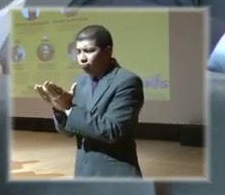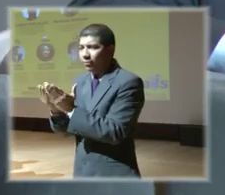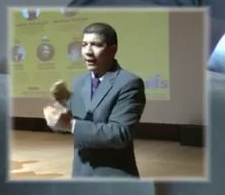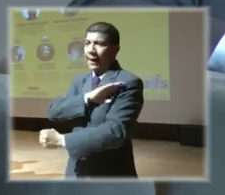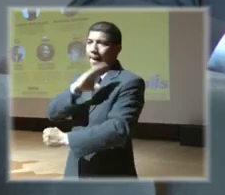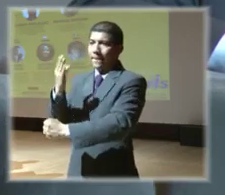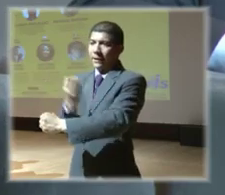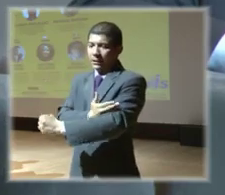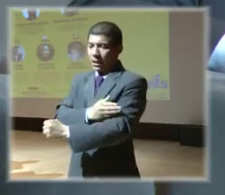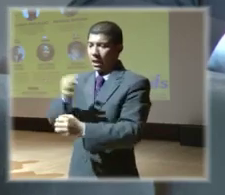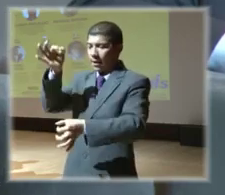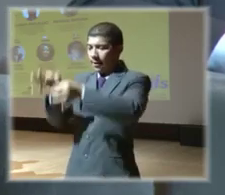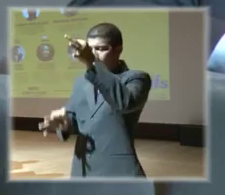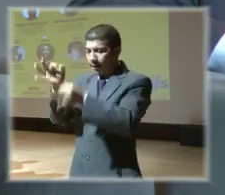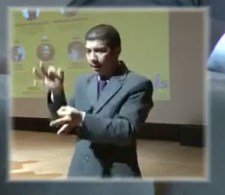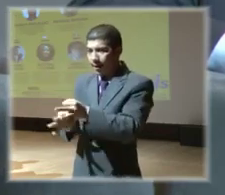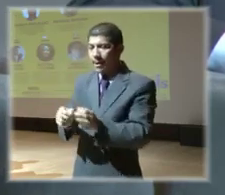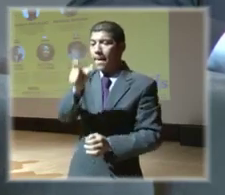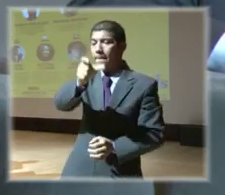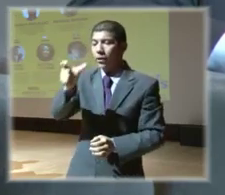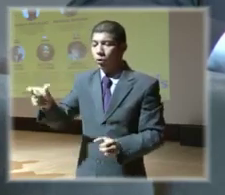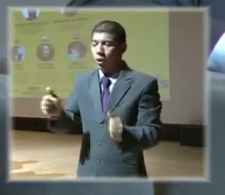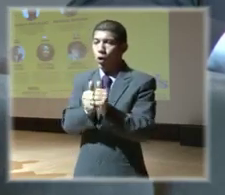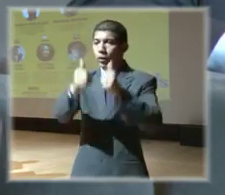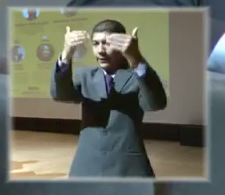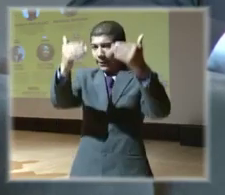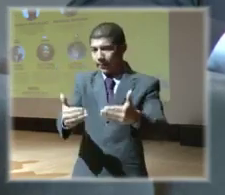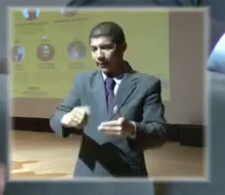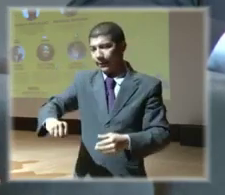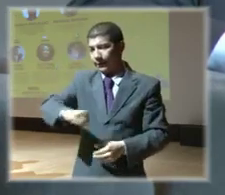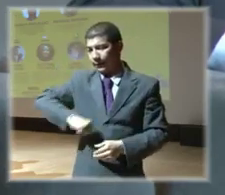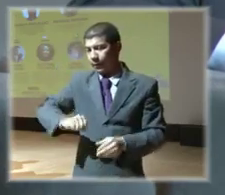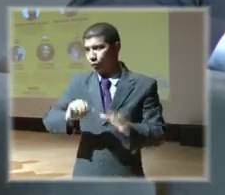con discapacidad. Renata Bregaglio